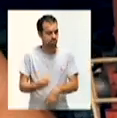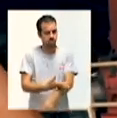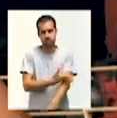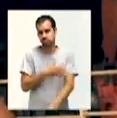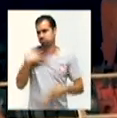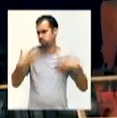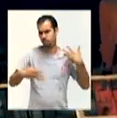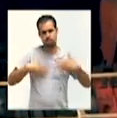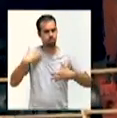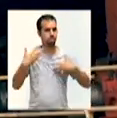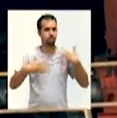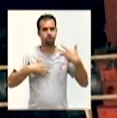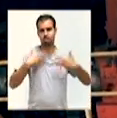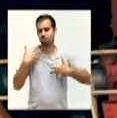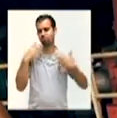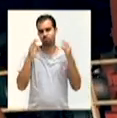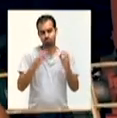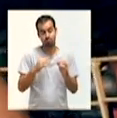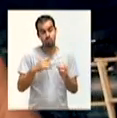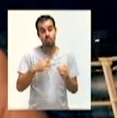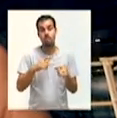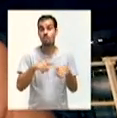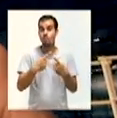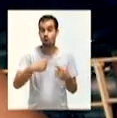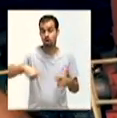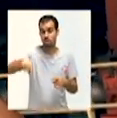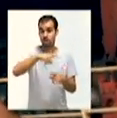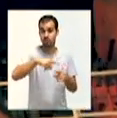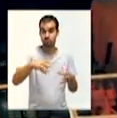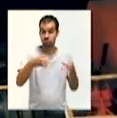entusiasmado por haber tenido en cuenta,